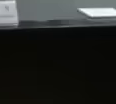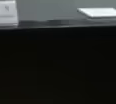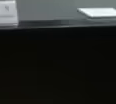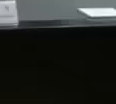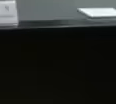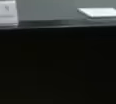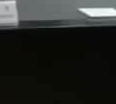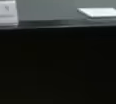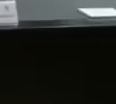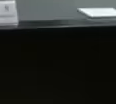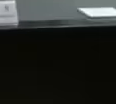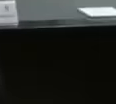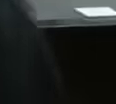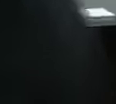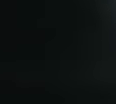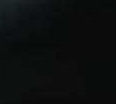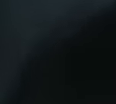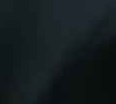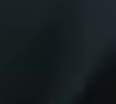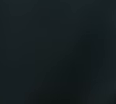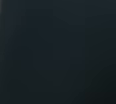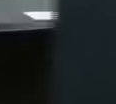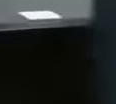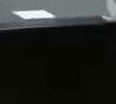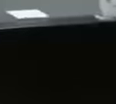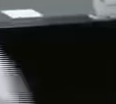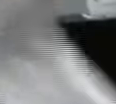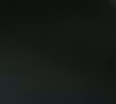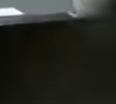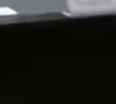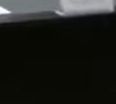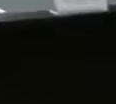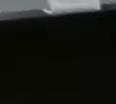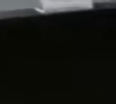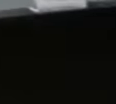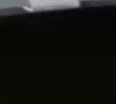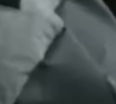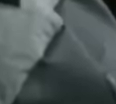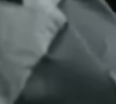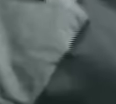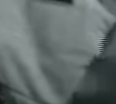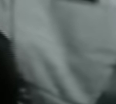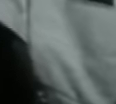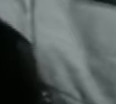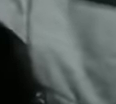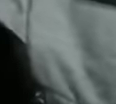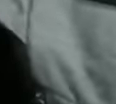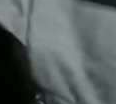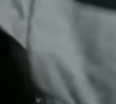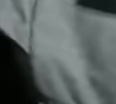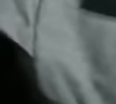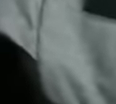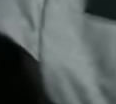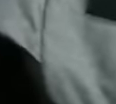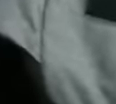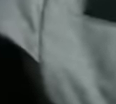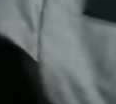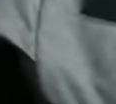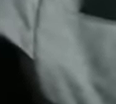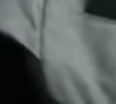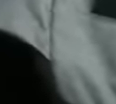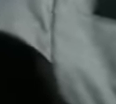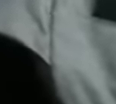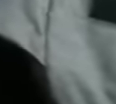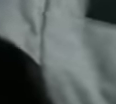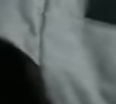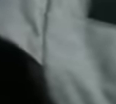en Argentina. Seguidamente, el presidente de la Asamblea Nacional, diputado Jorge Rodríguez, le dio la bienvenida a los